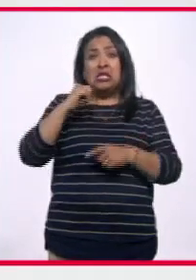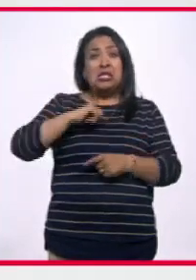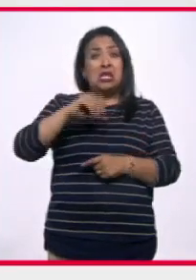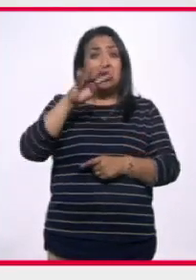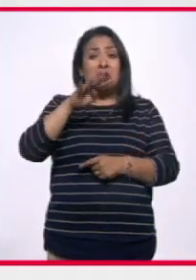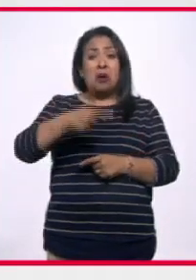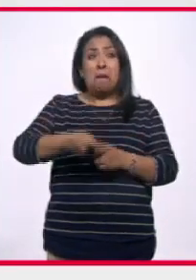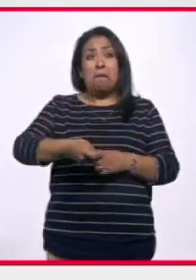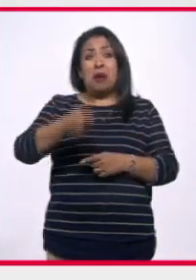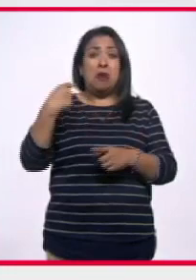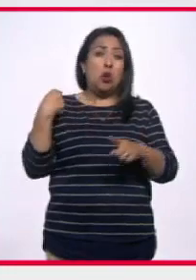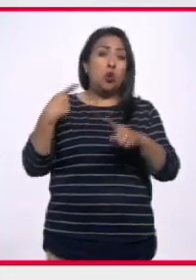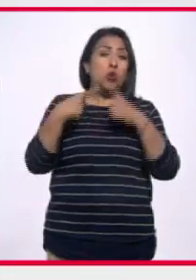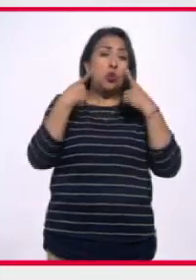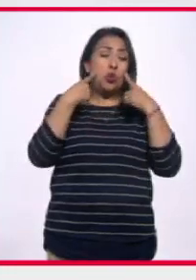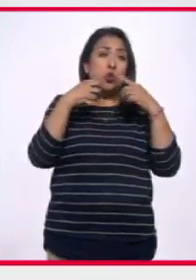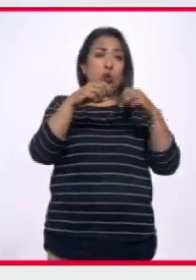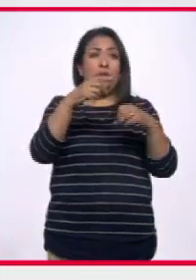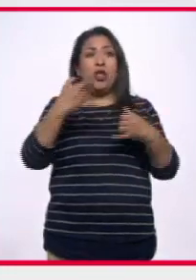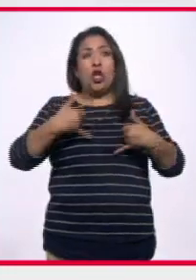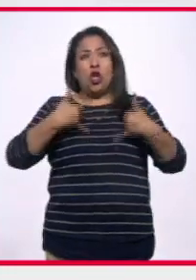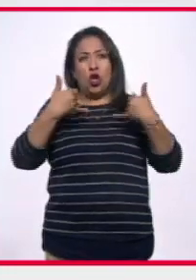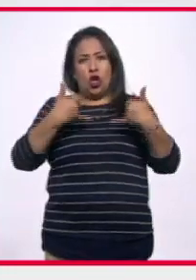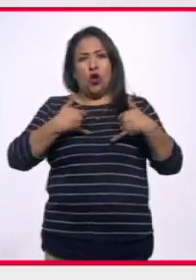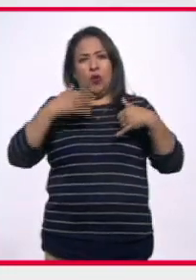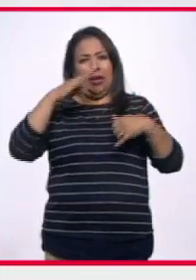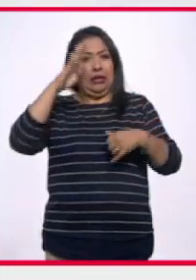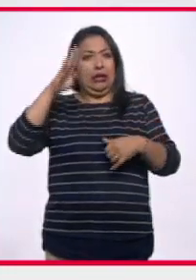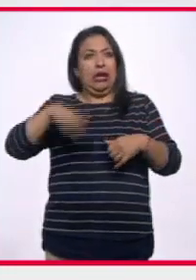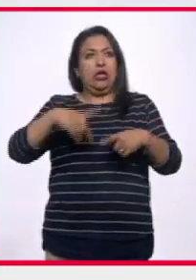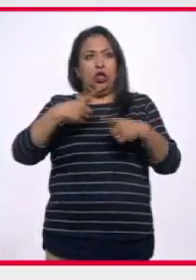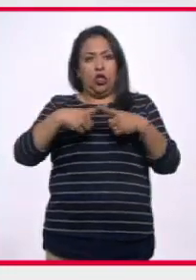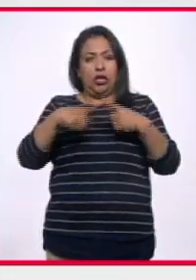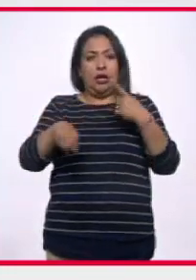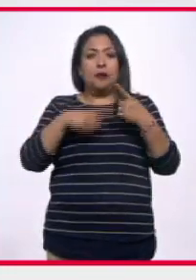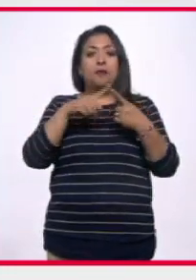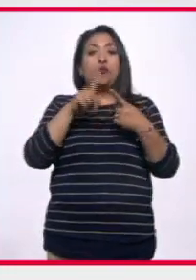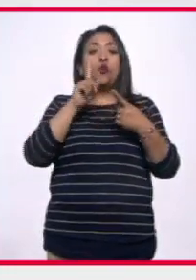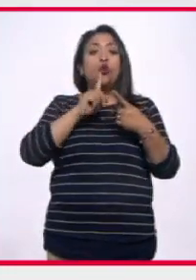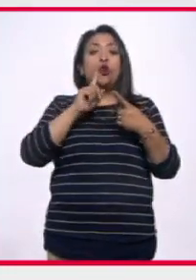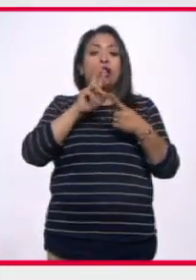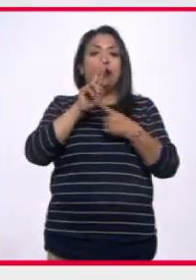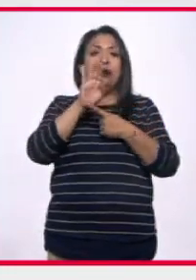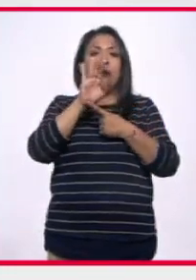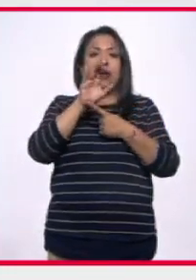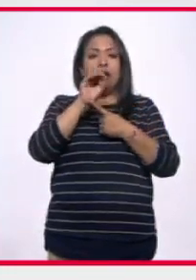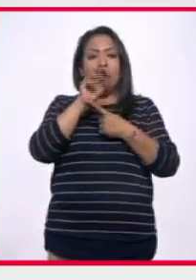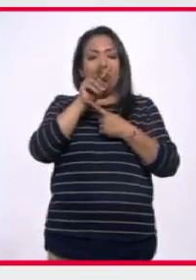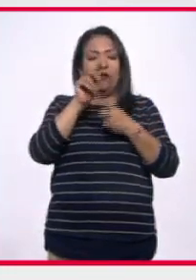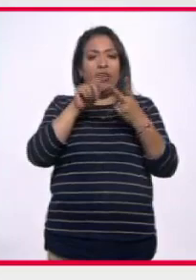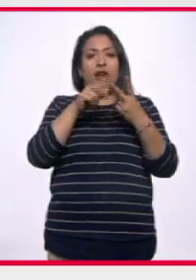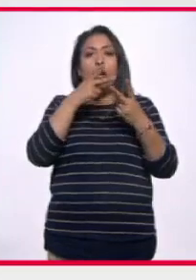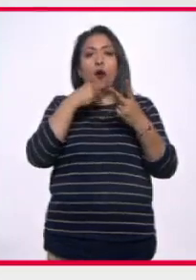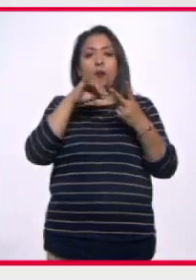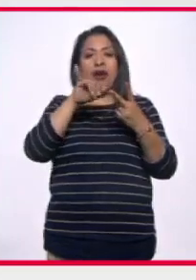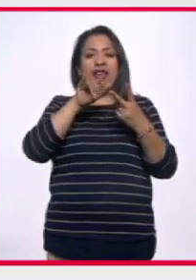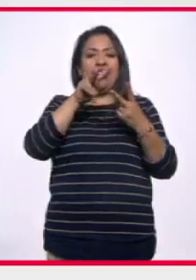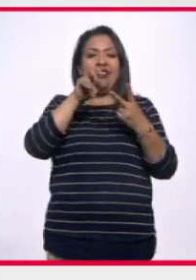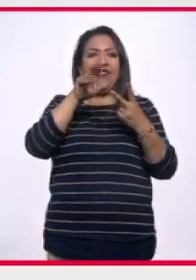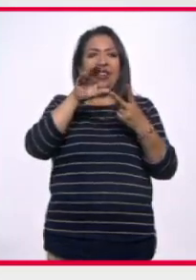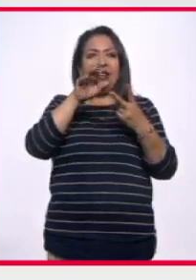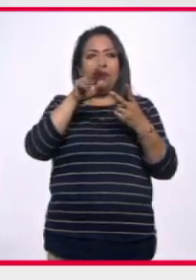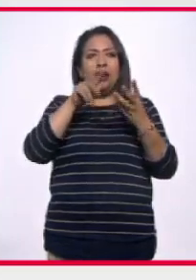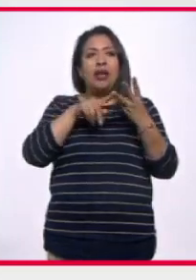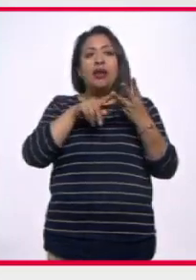19 aquellos jóvenes talentos eran nada más y nada menos que la soprano rebeca olvera el tenor javier camarena